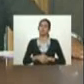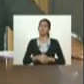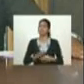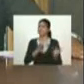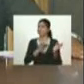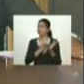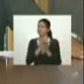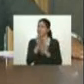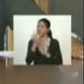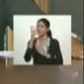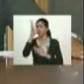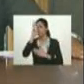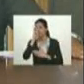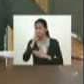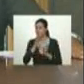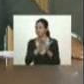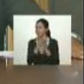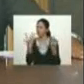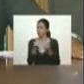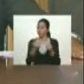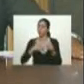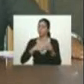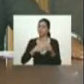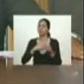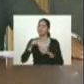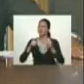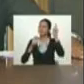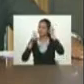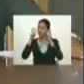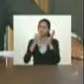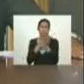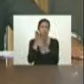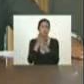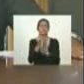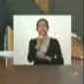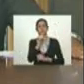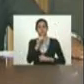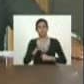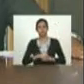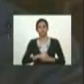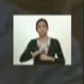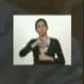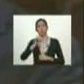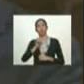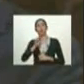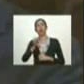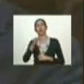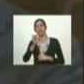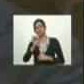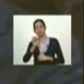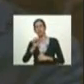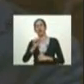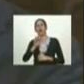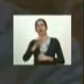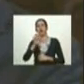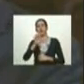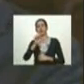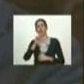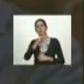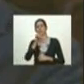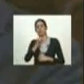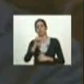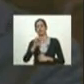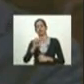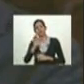años y bueno todo el trabajo y la lealtad con el comandante Chávez desde siempre se trata del compañero Jorge Arriaza nuevo vicepresidente del